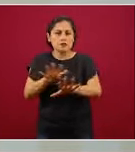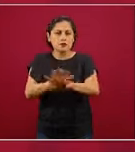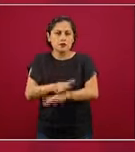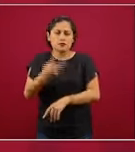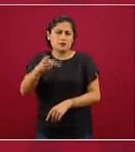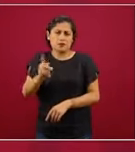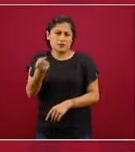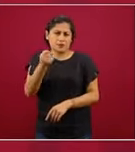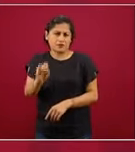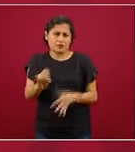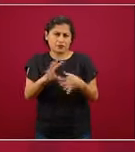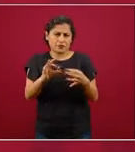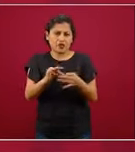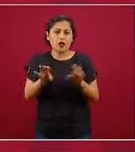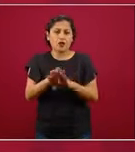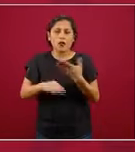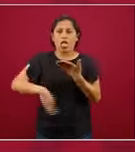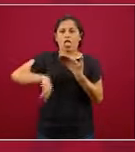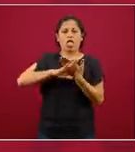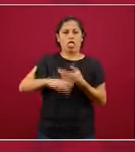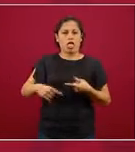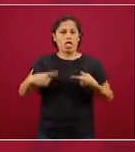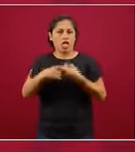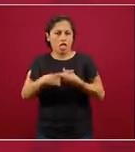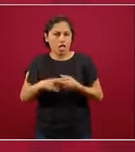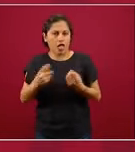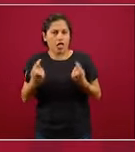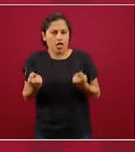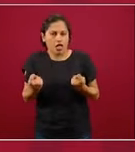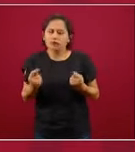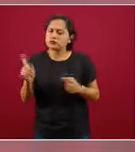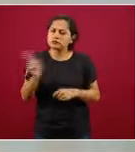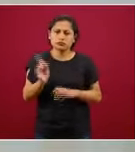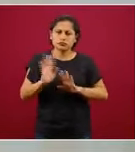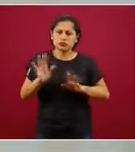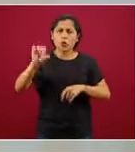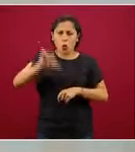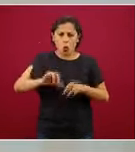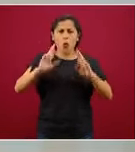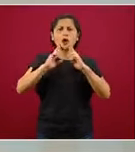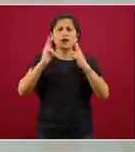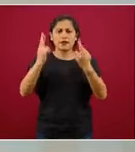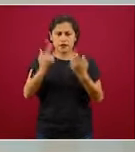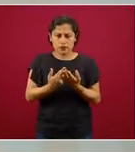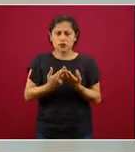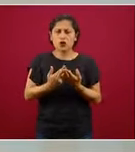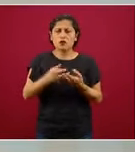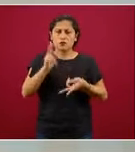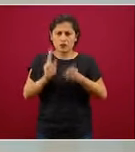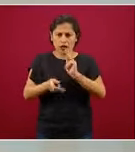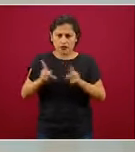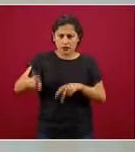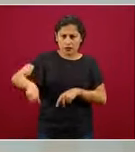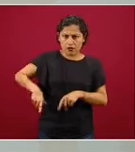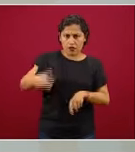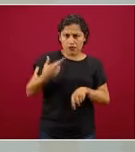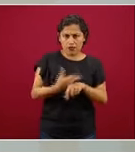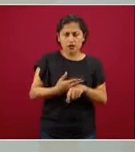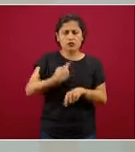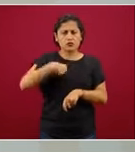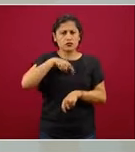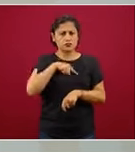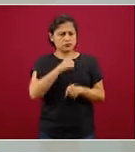ha sido una actitud de dolo, de negligencia. Esto lo comentamos precisamente hoy en la conferencia con los gobernadores. No identificamos